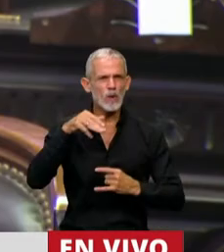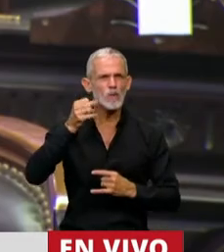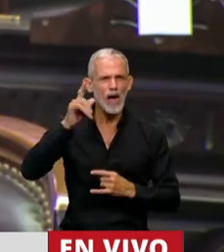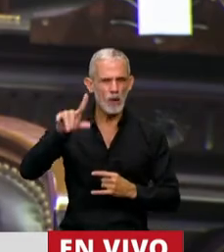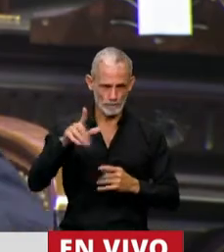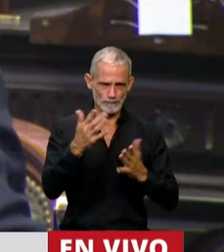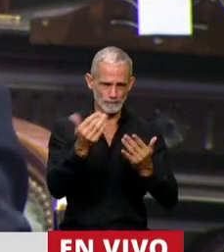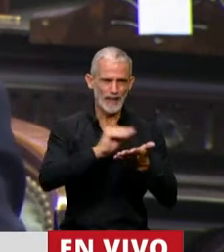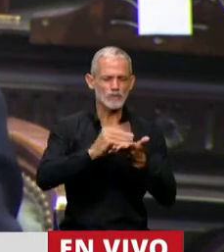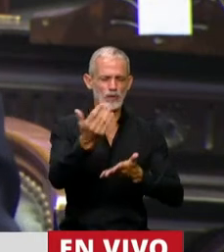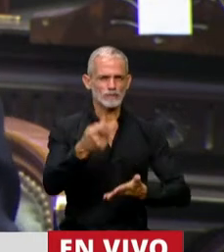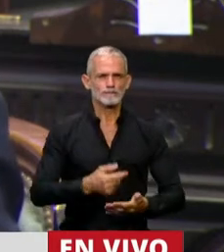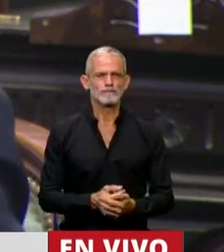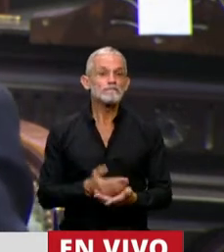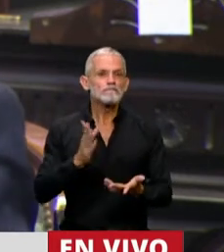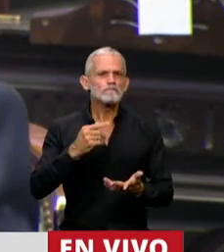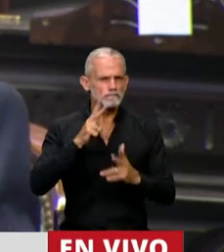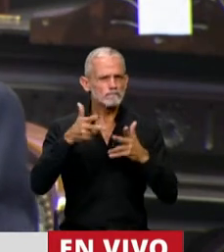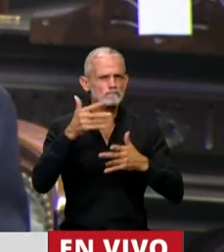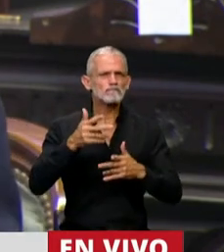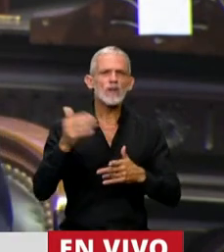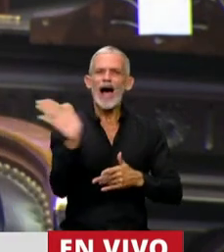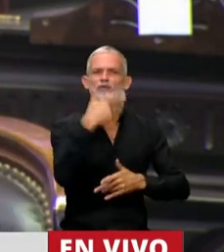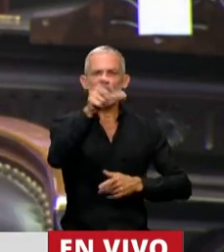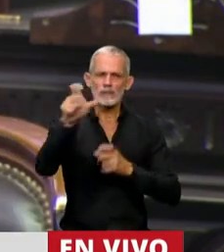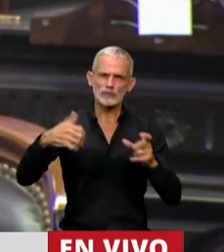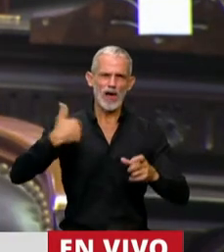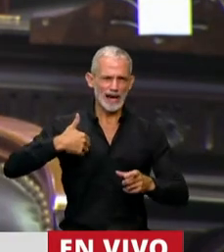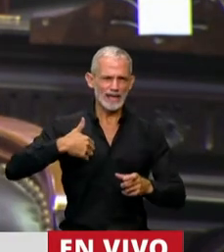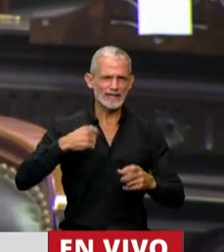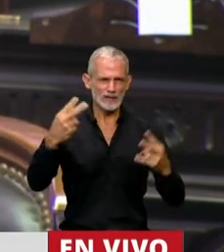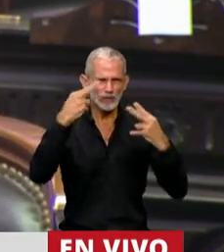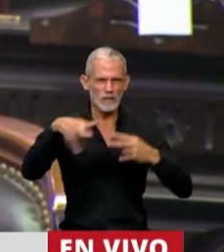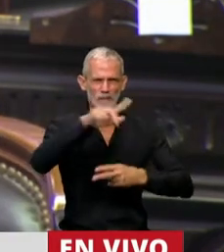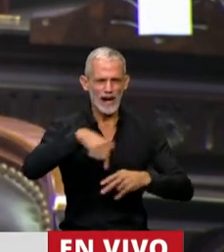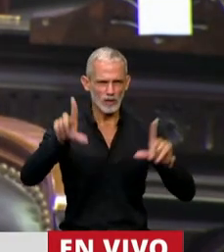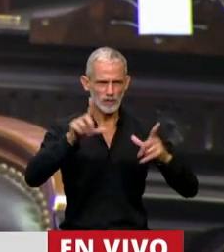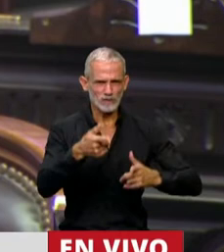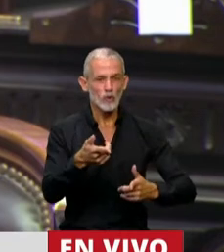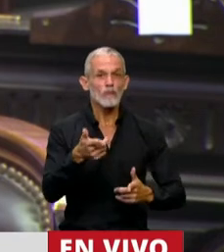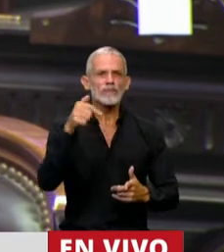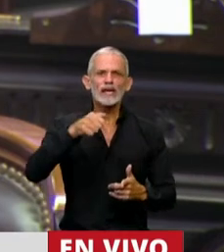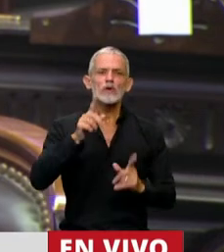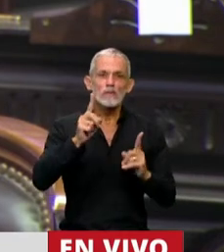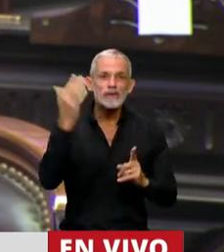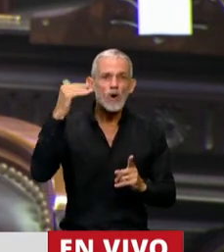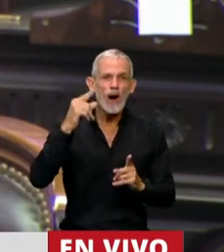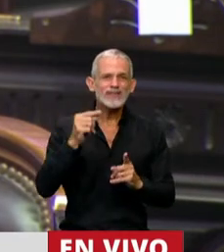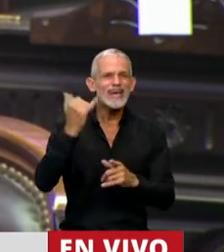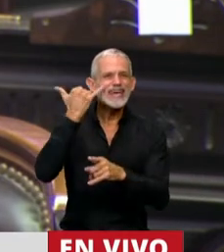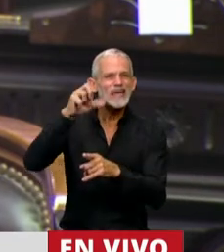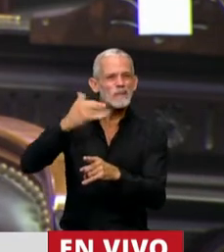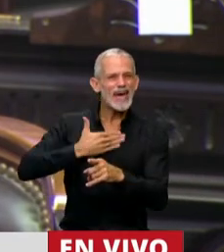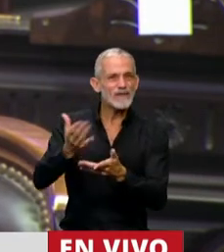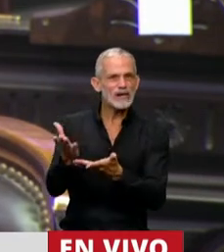Dinueve, diputado, por favor. Le hablo también a los argentinos que escuchan. Esto ocurrió también con la expropiación de YPF,